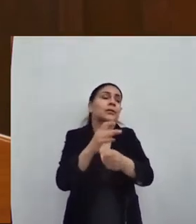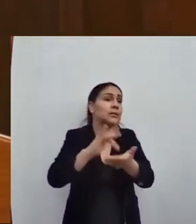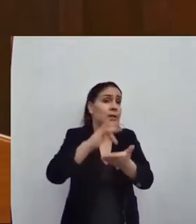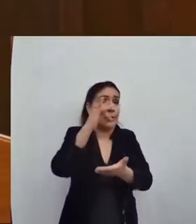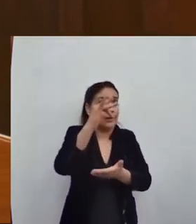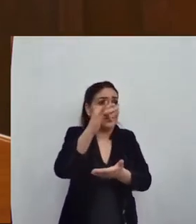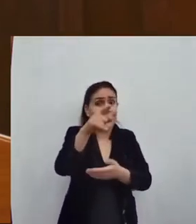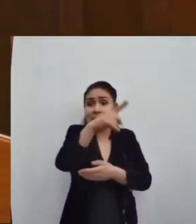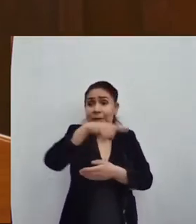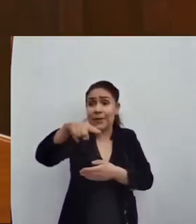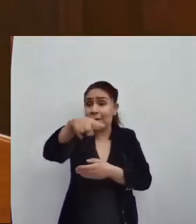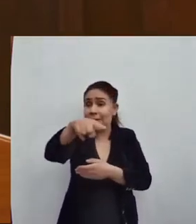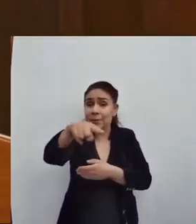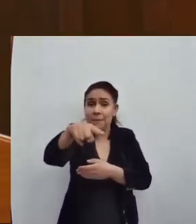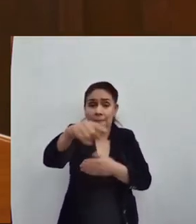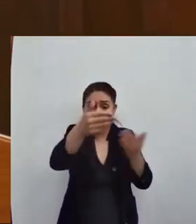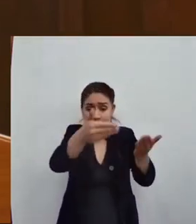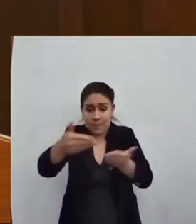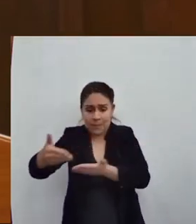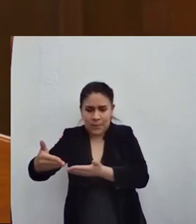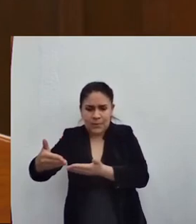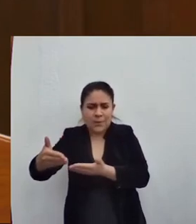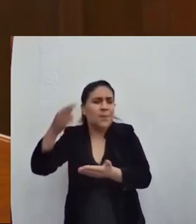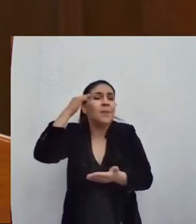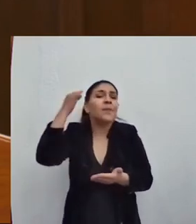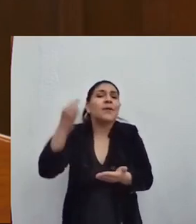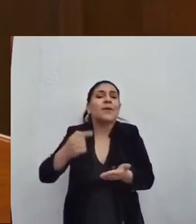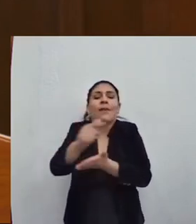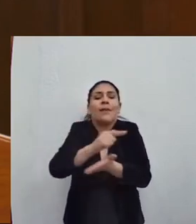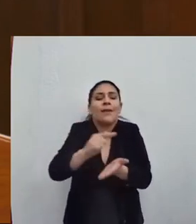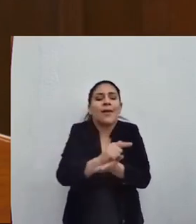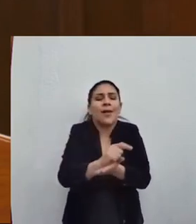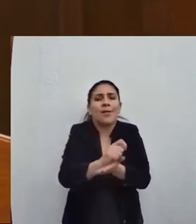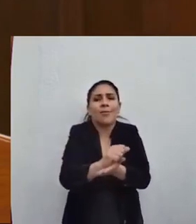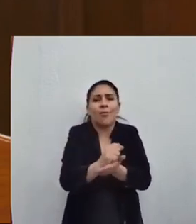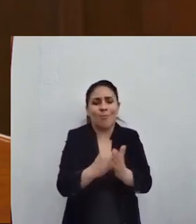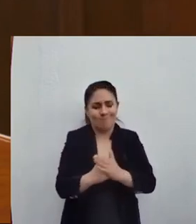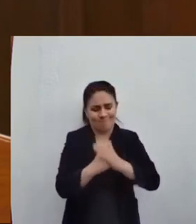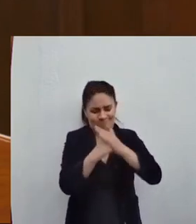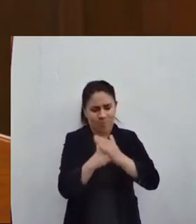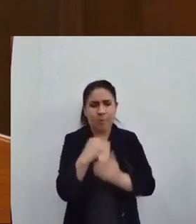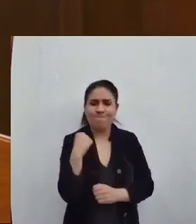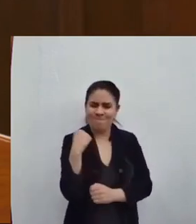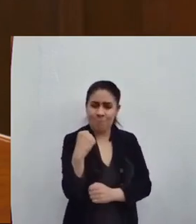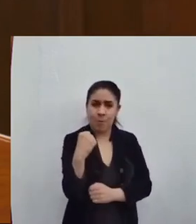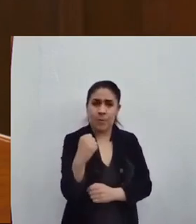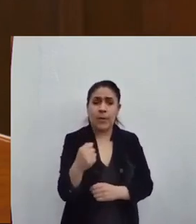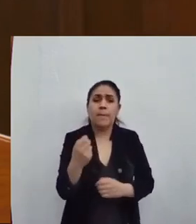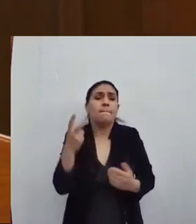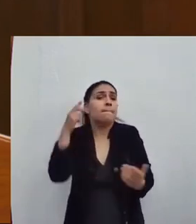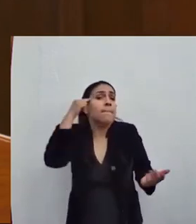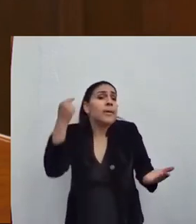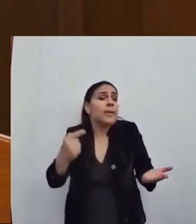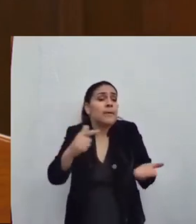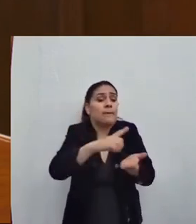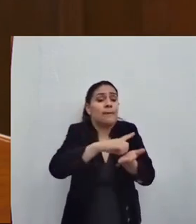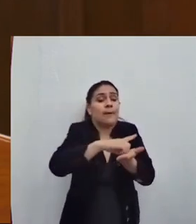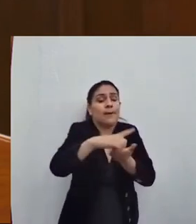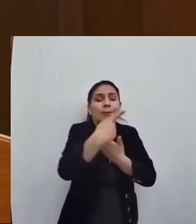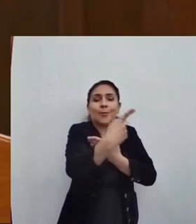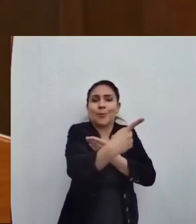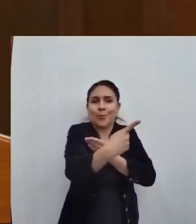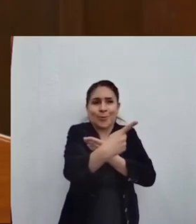espacios fortalecen la construcción de las leyes que van a permitir el ejercicio de los derechos. Las